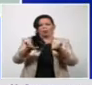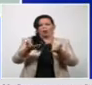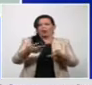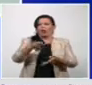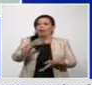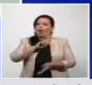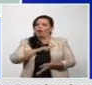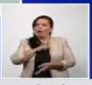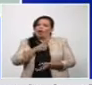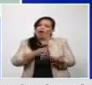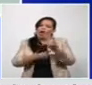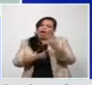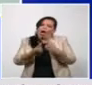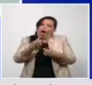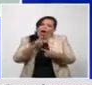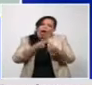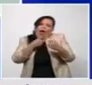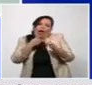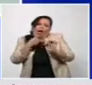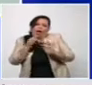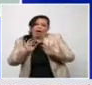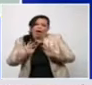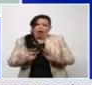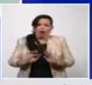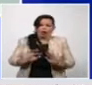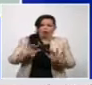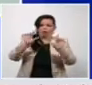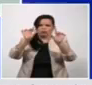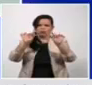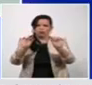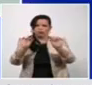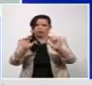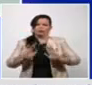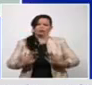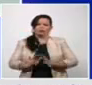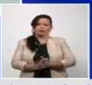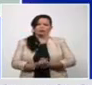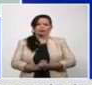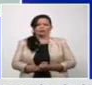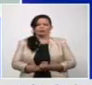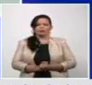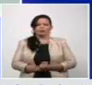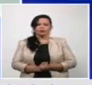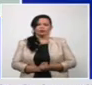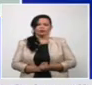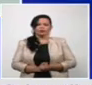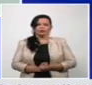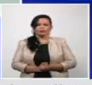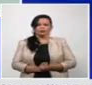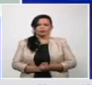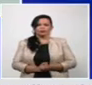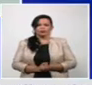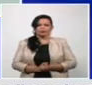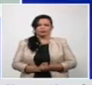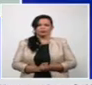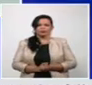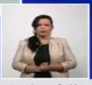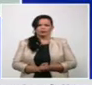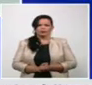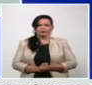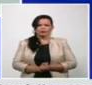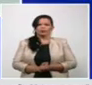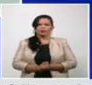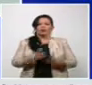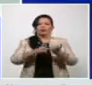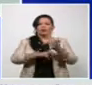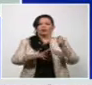el margen o el rango, pero una discreta disminución. Santi Espíritu, Granma,